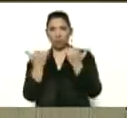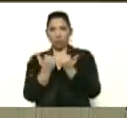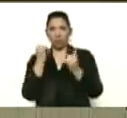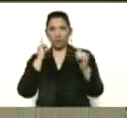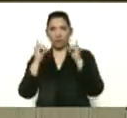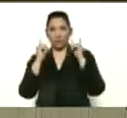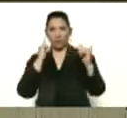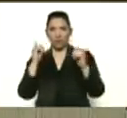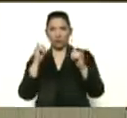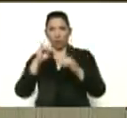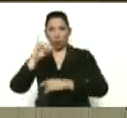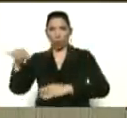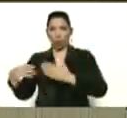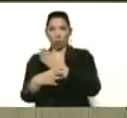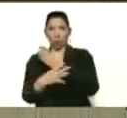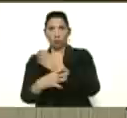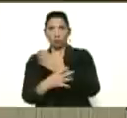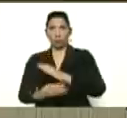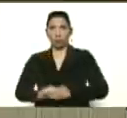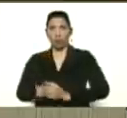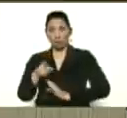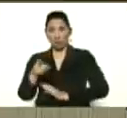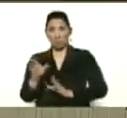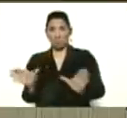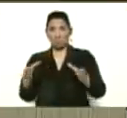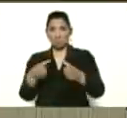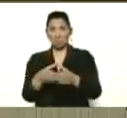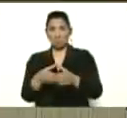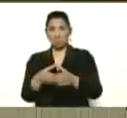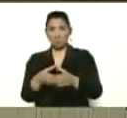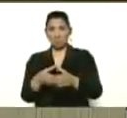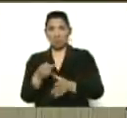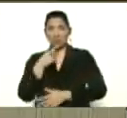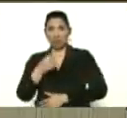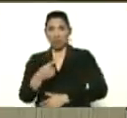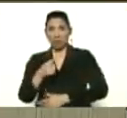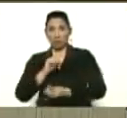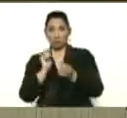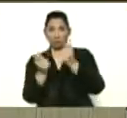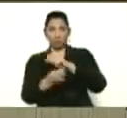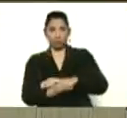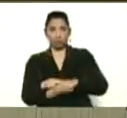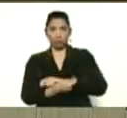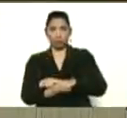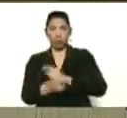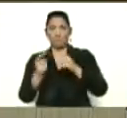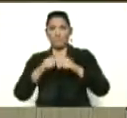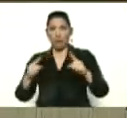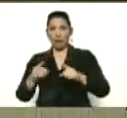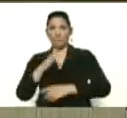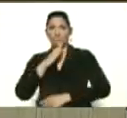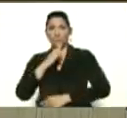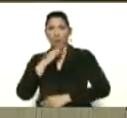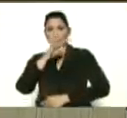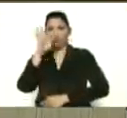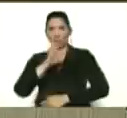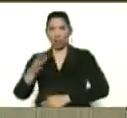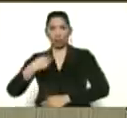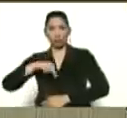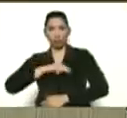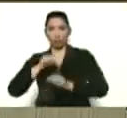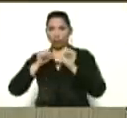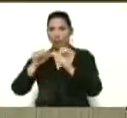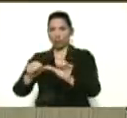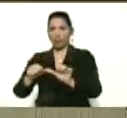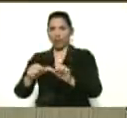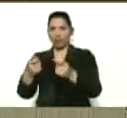Guaidó, allí se reunieron y dijeron, pasemos la plata para la Reserva Federal, pero vamos a quedarnos con una tajada, como